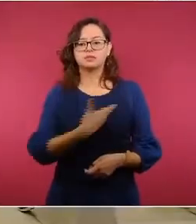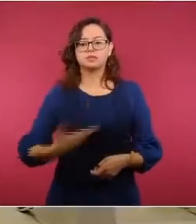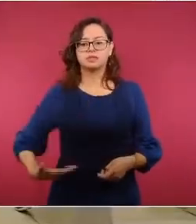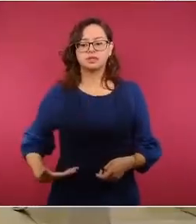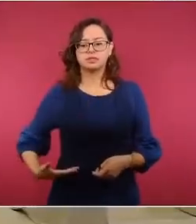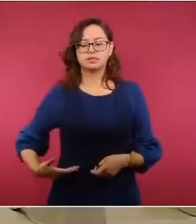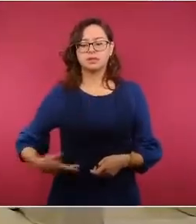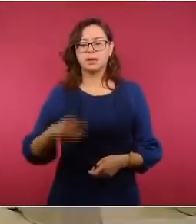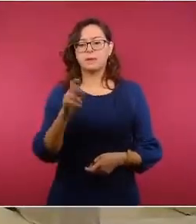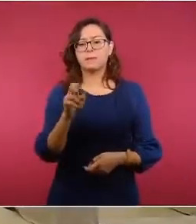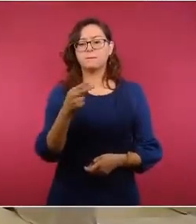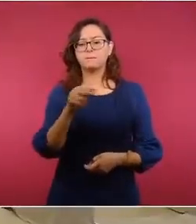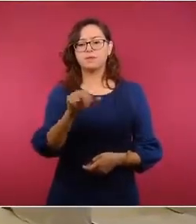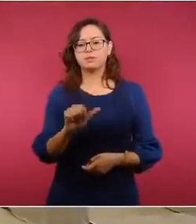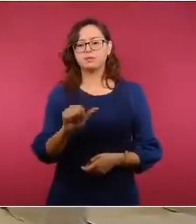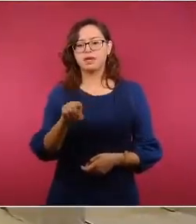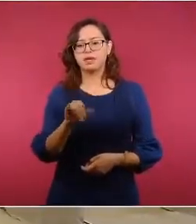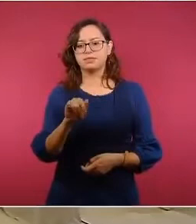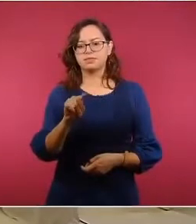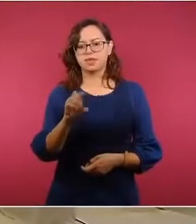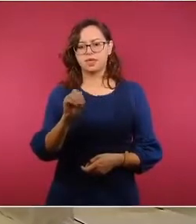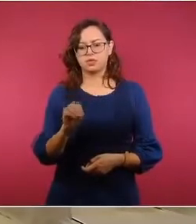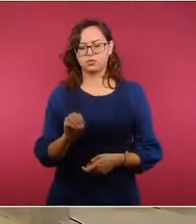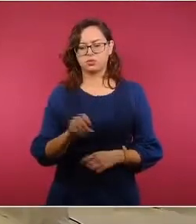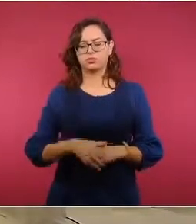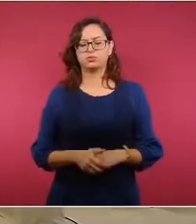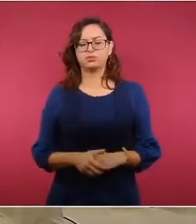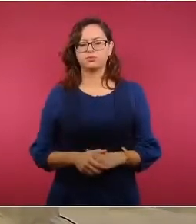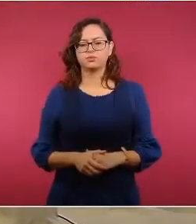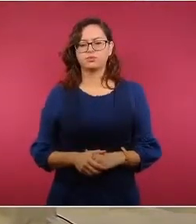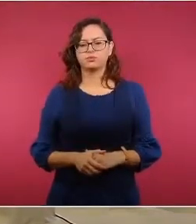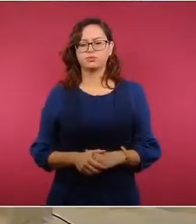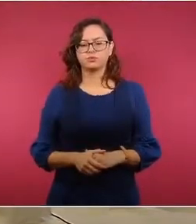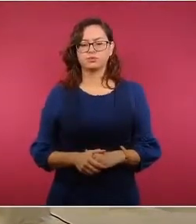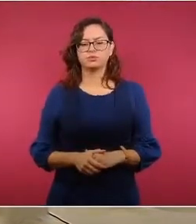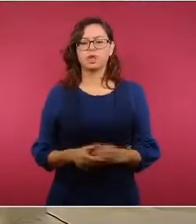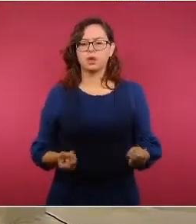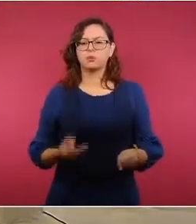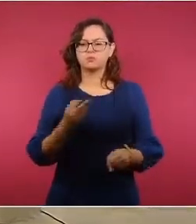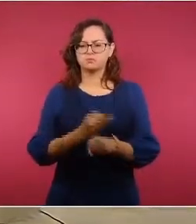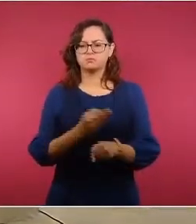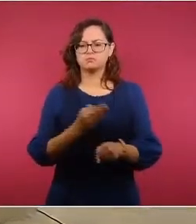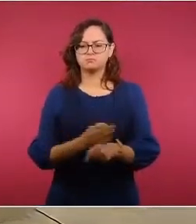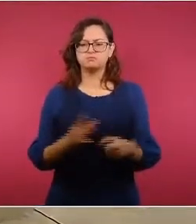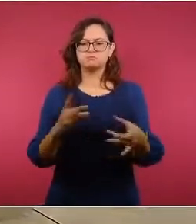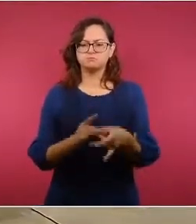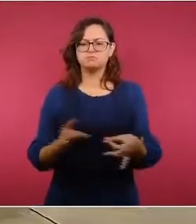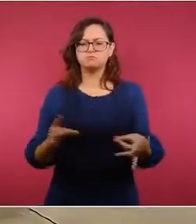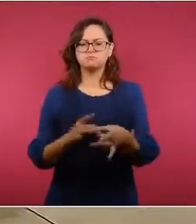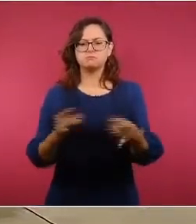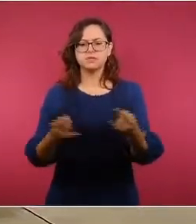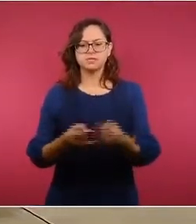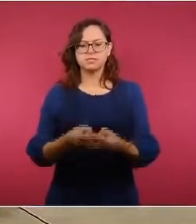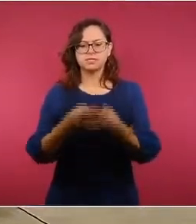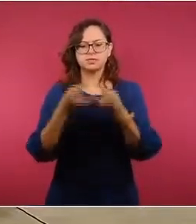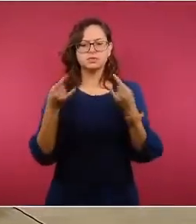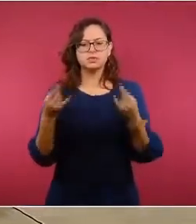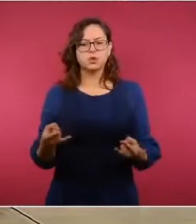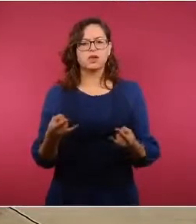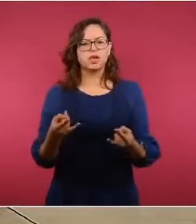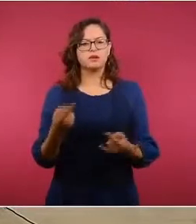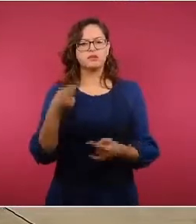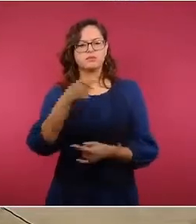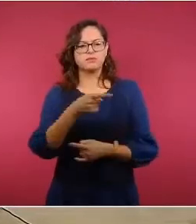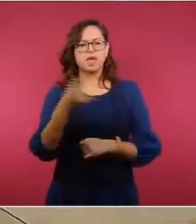Ya se va a informar sobre la historia de la compra de este